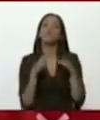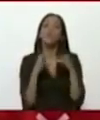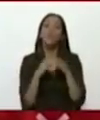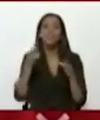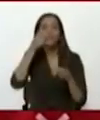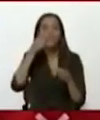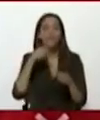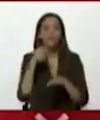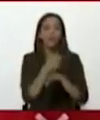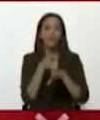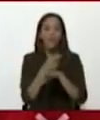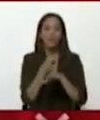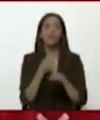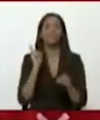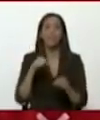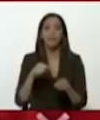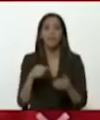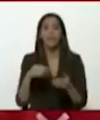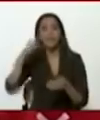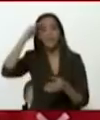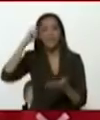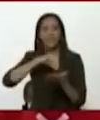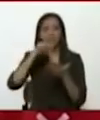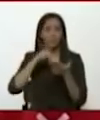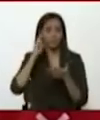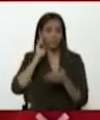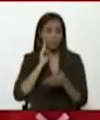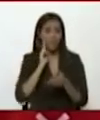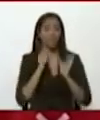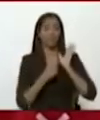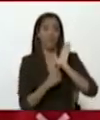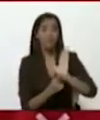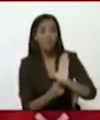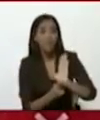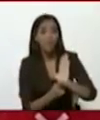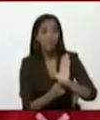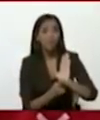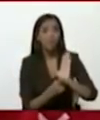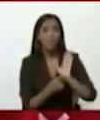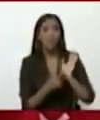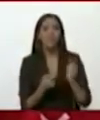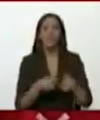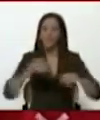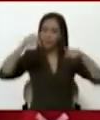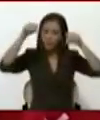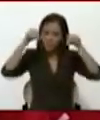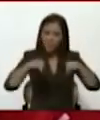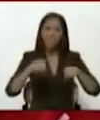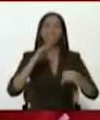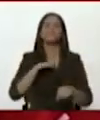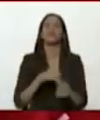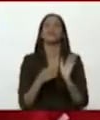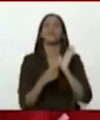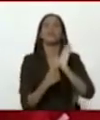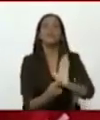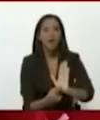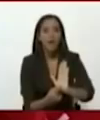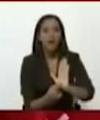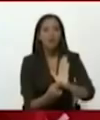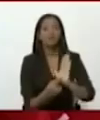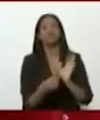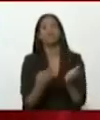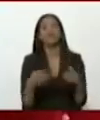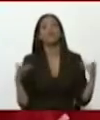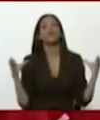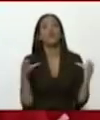Armada Nacional. O sea, esto está demostrado. Esto no lo estamos escondiendo, esto está demostrado. Y un